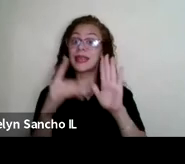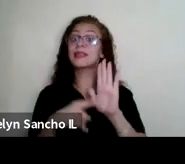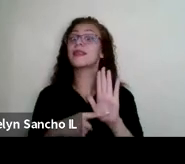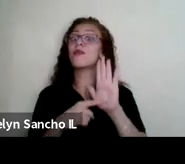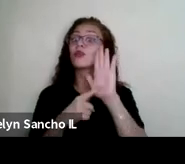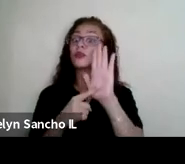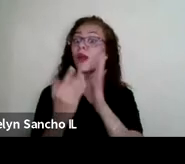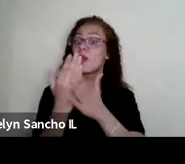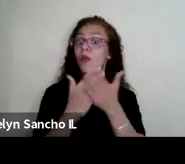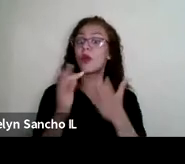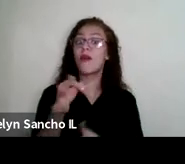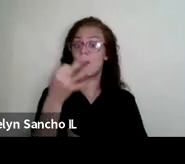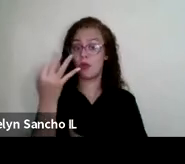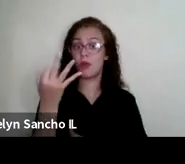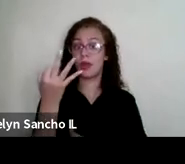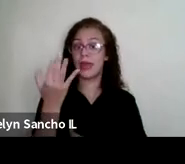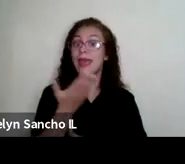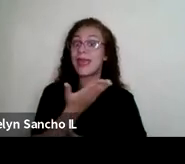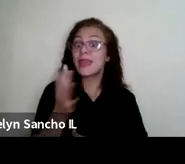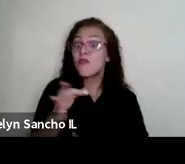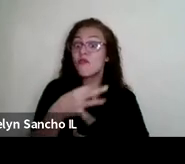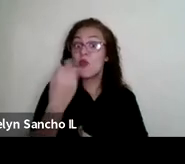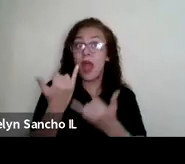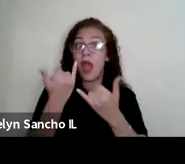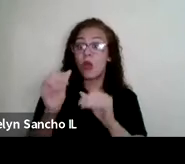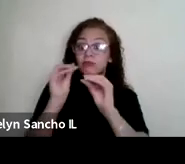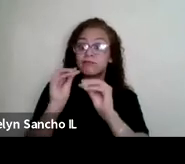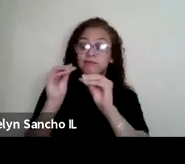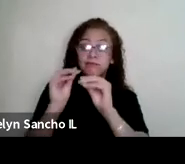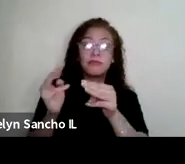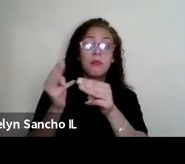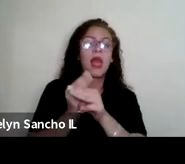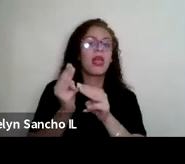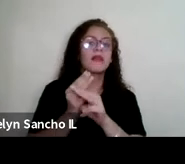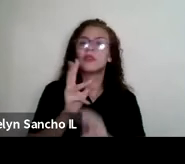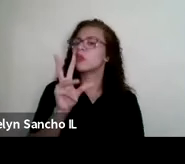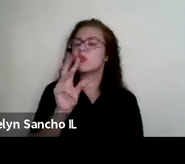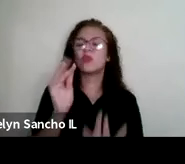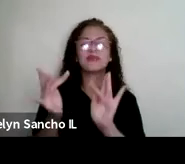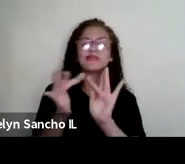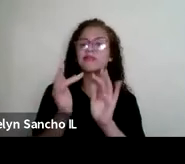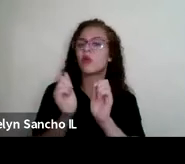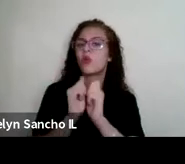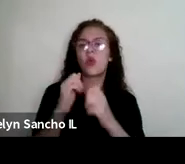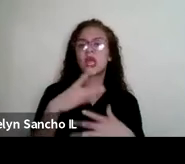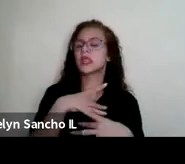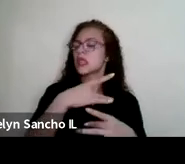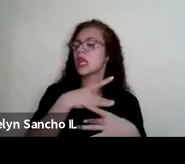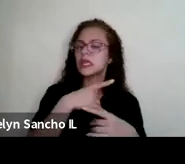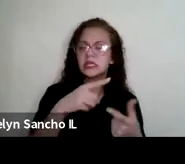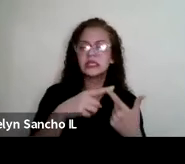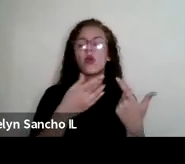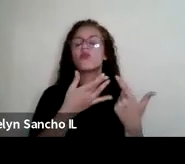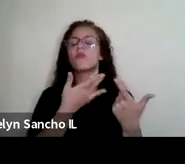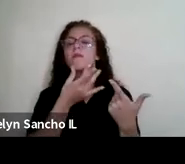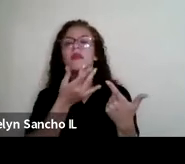de alguna manera que la forma en que se está enseñando la matemática no conecta con los intereses, los